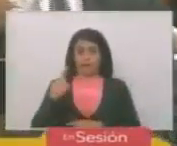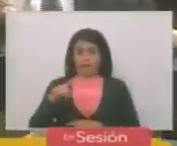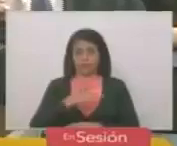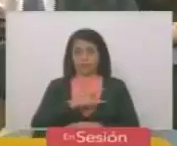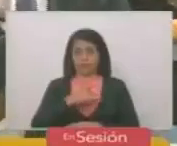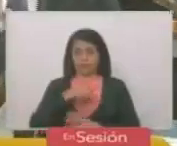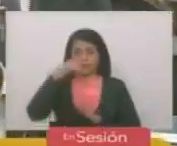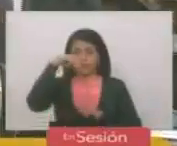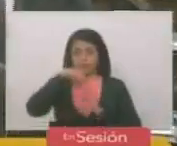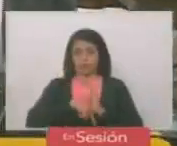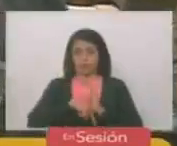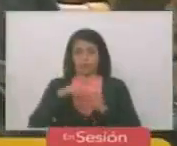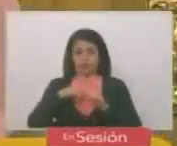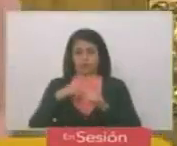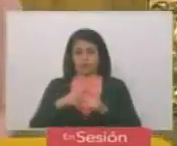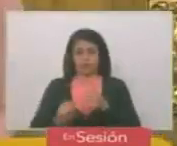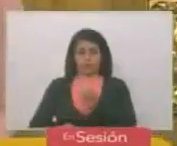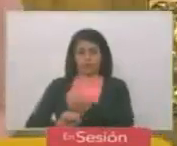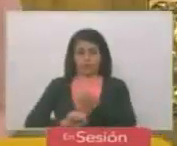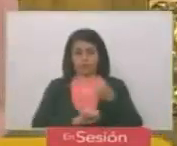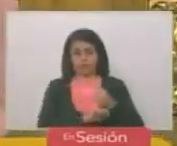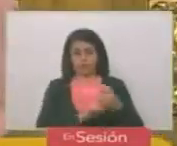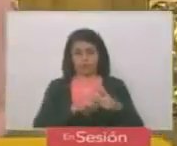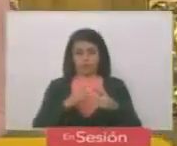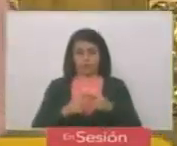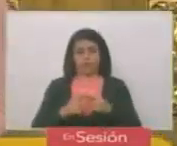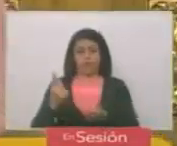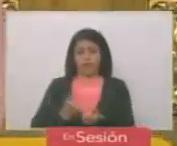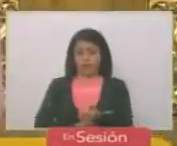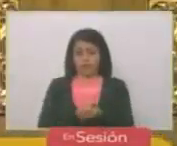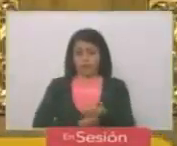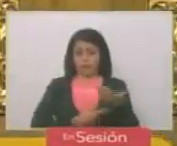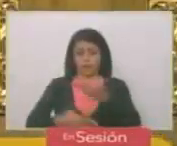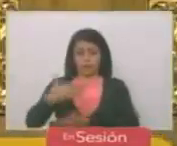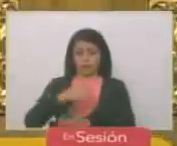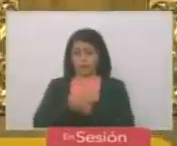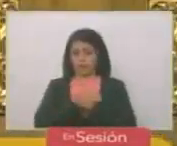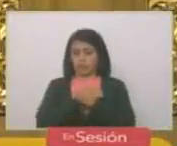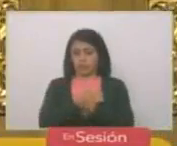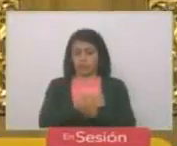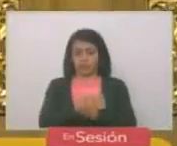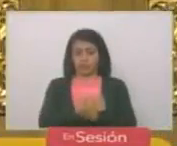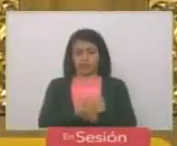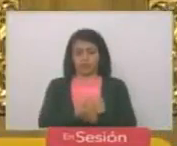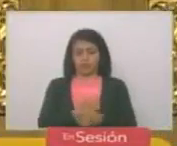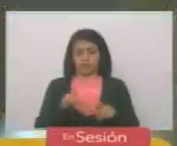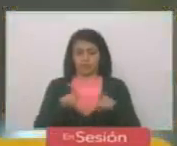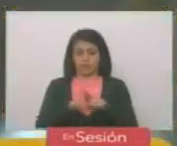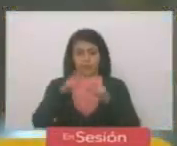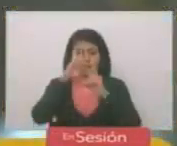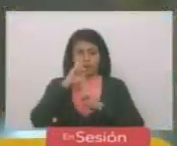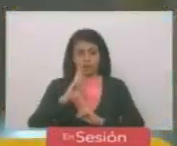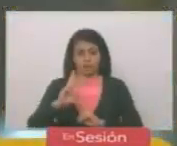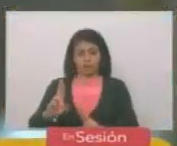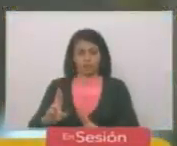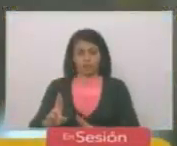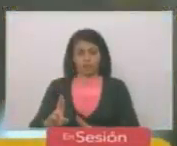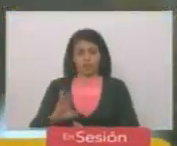más profundo de solidaridad, de hermandad, de amor, de respeto a